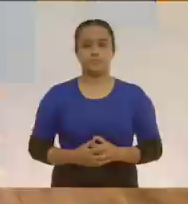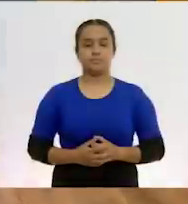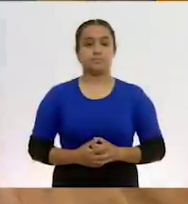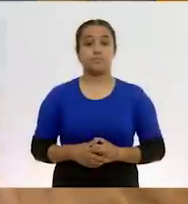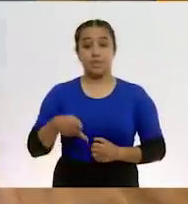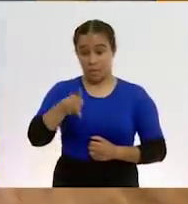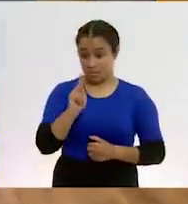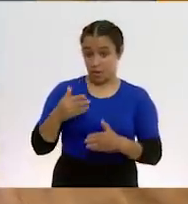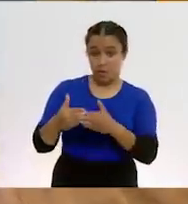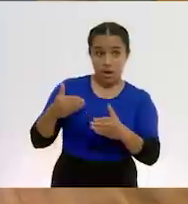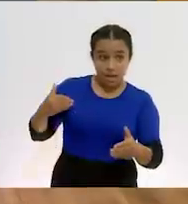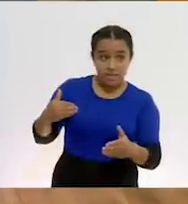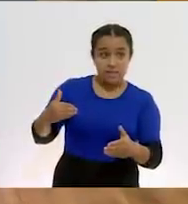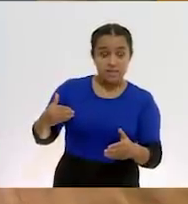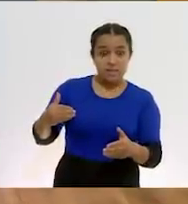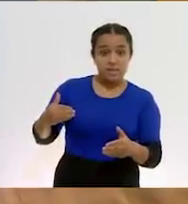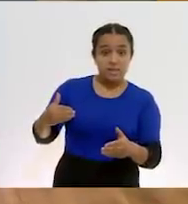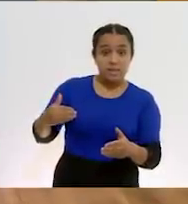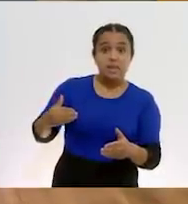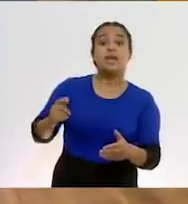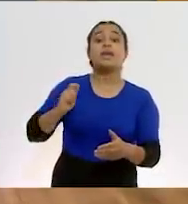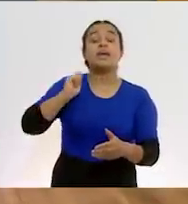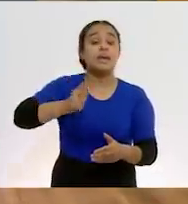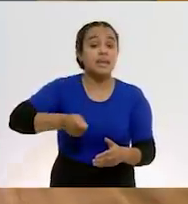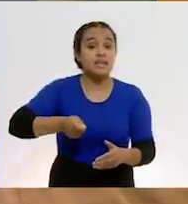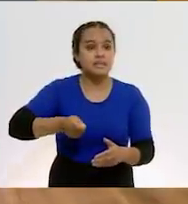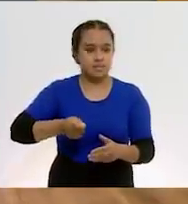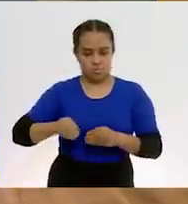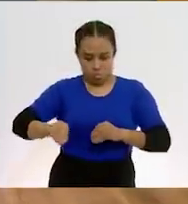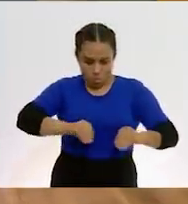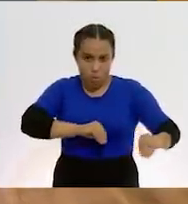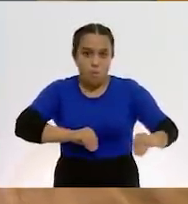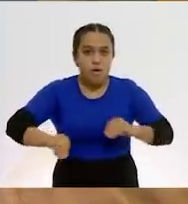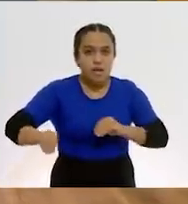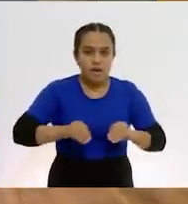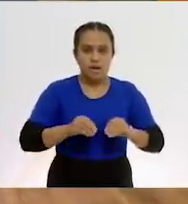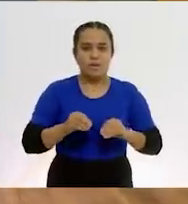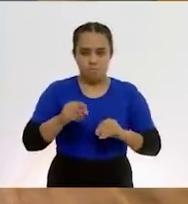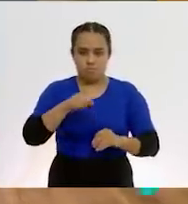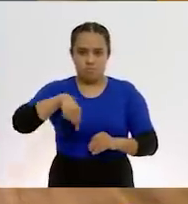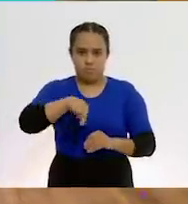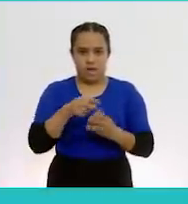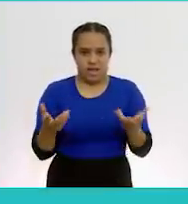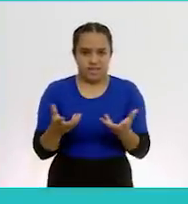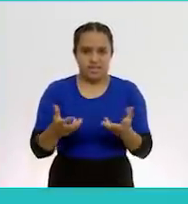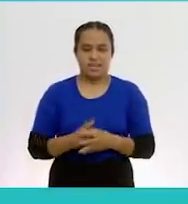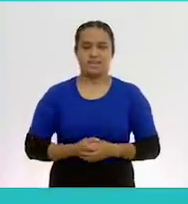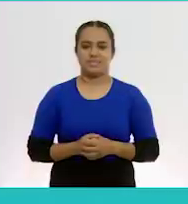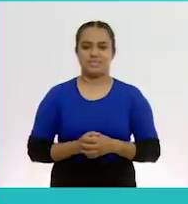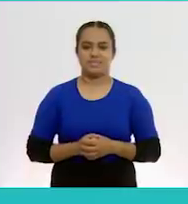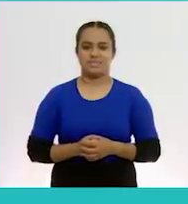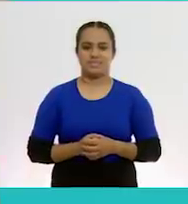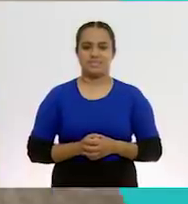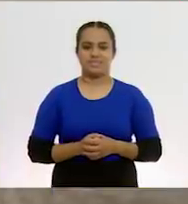Pero antes, ha llegado el momento, ¿sabes de qué? ¿De qué? De movernos un poco.